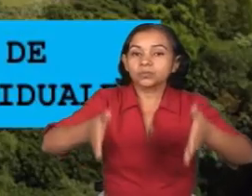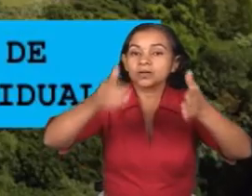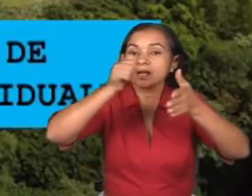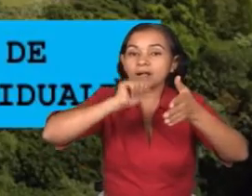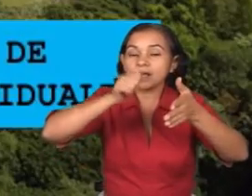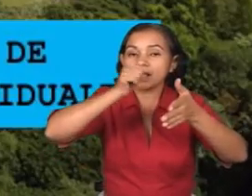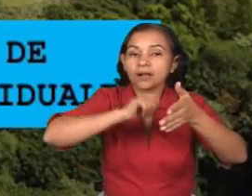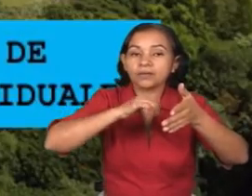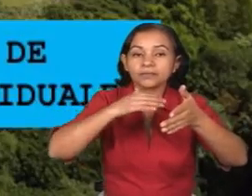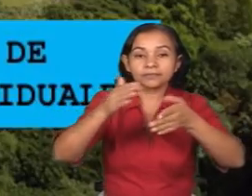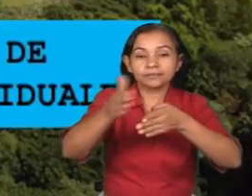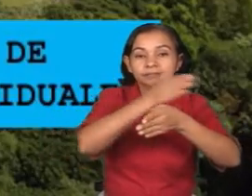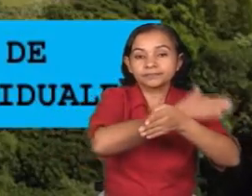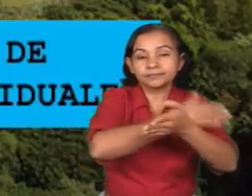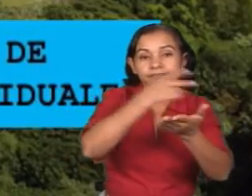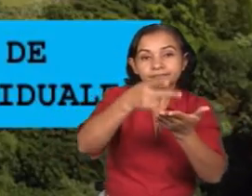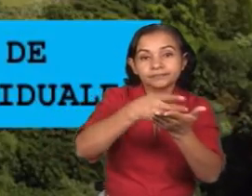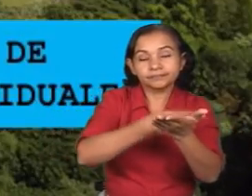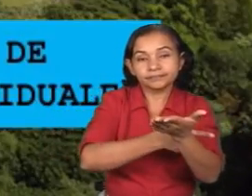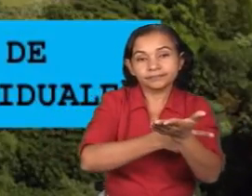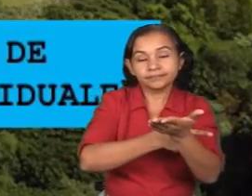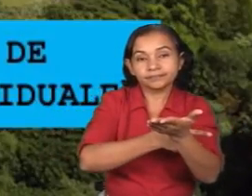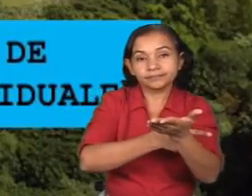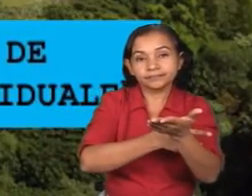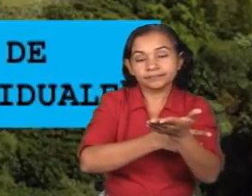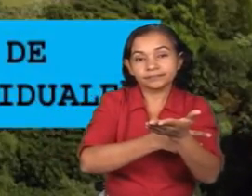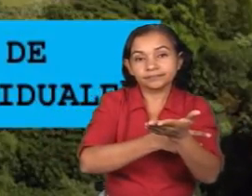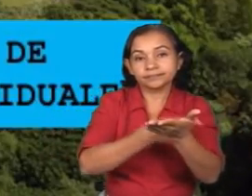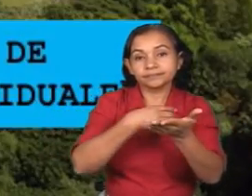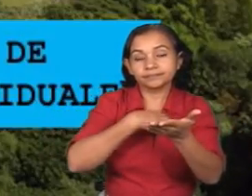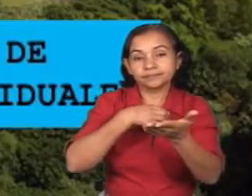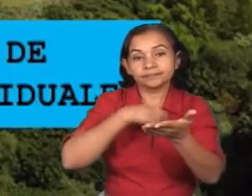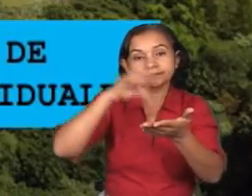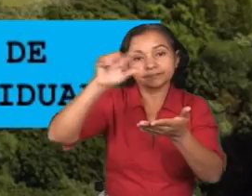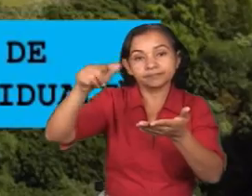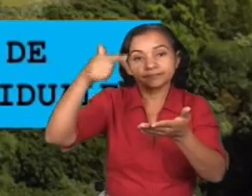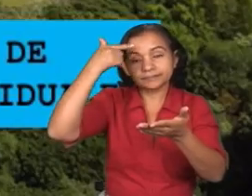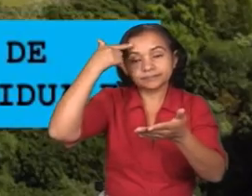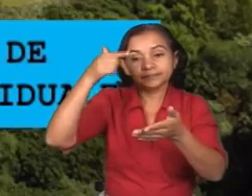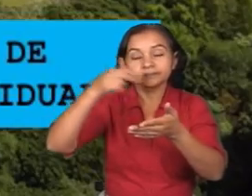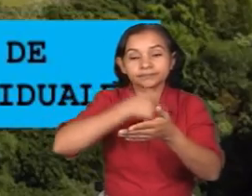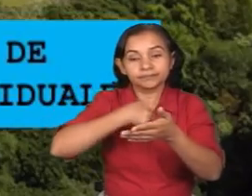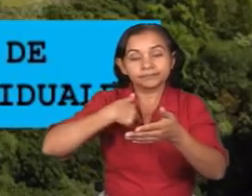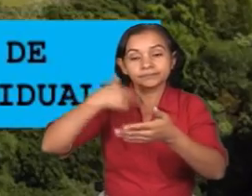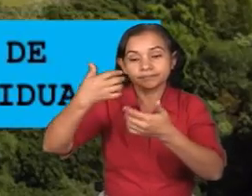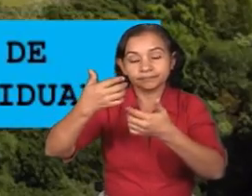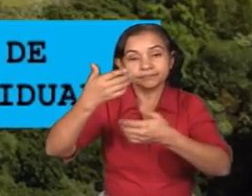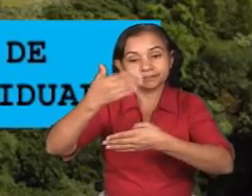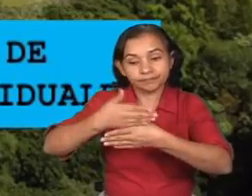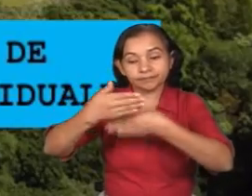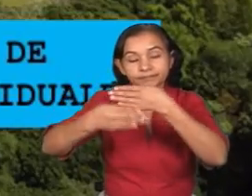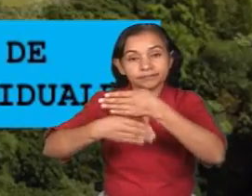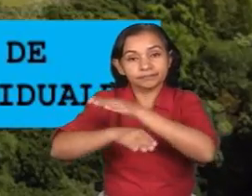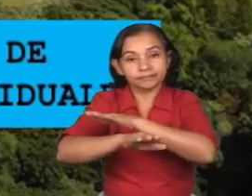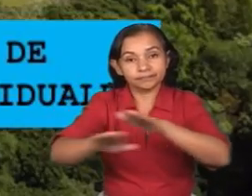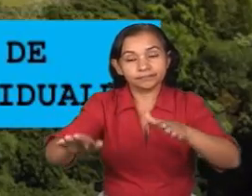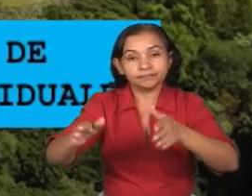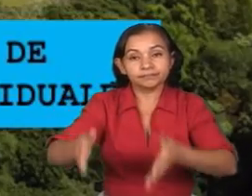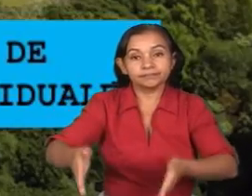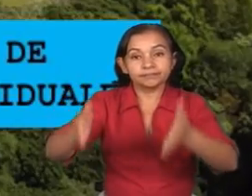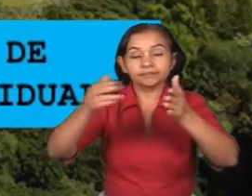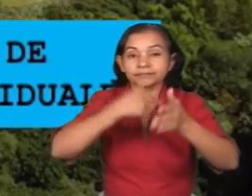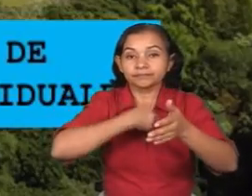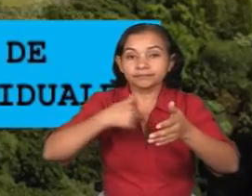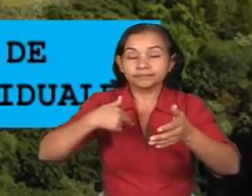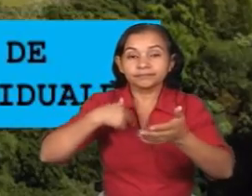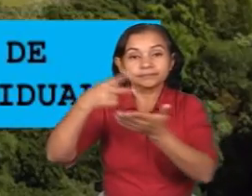residuales. Era un proyecto que venía en ejecución, pero que le correspondió a nuestro gobierno finalizarlo. Pero y además de finalizarlo, Elmer, lo importante de este